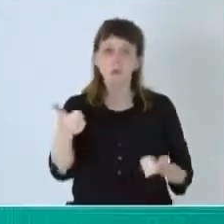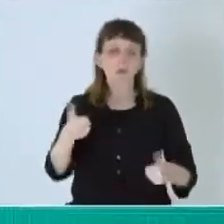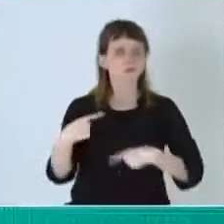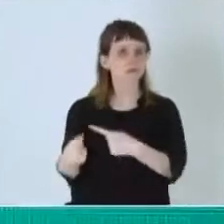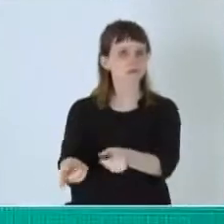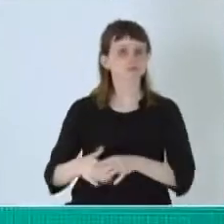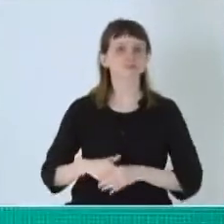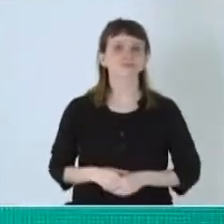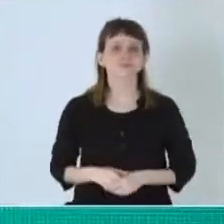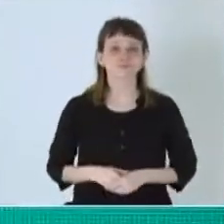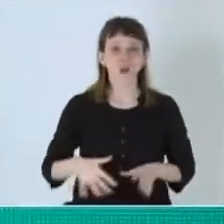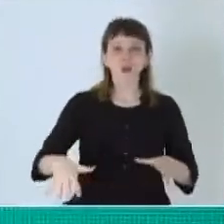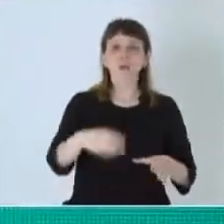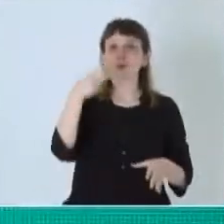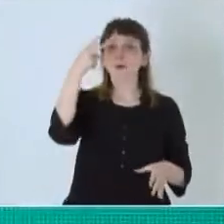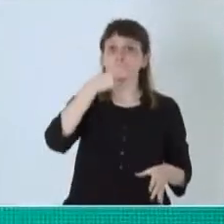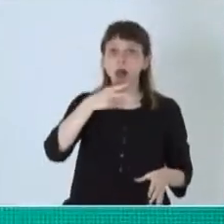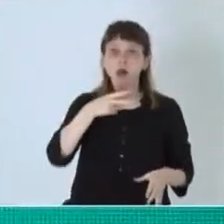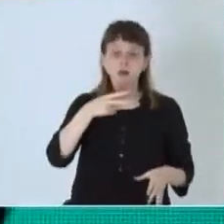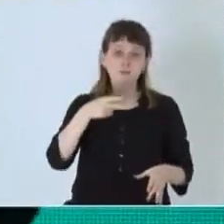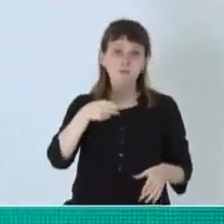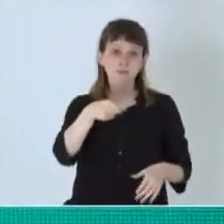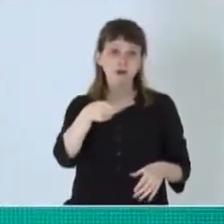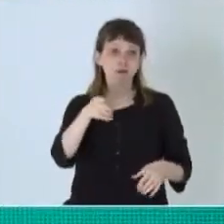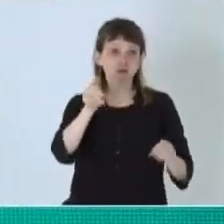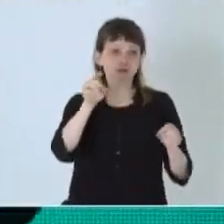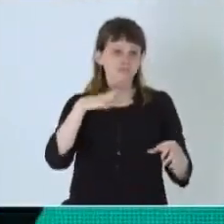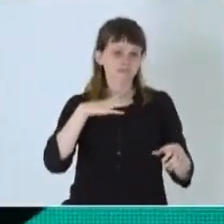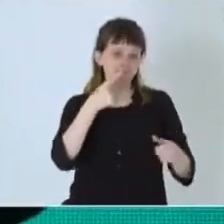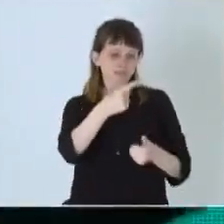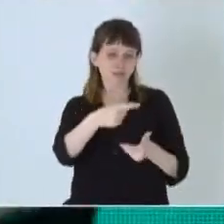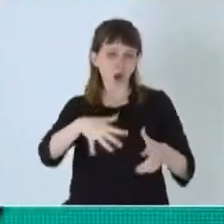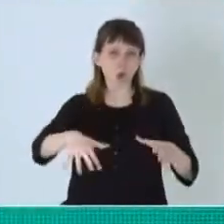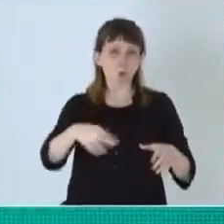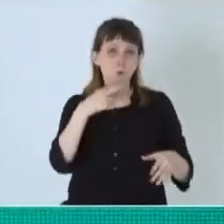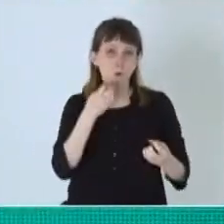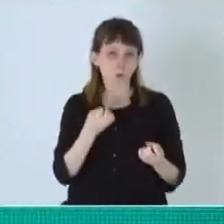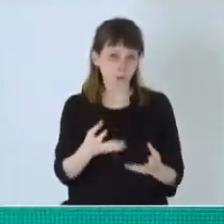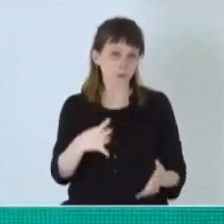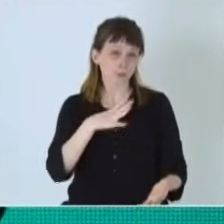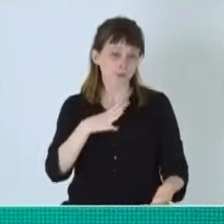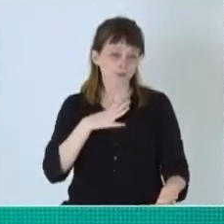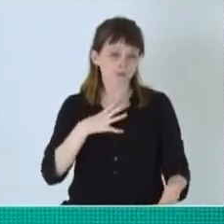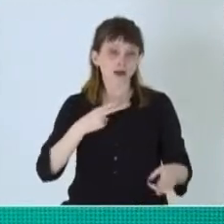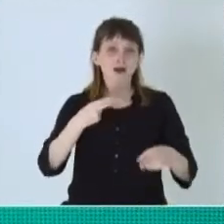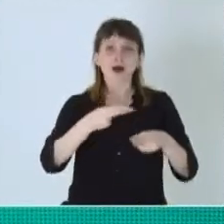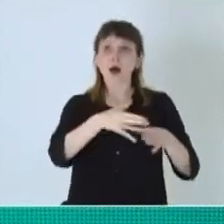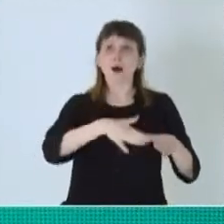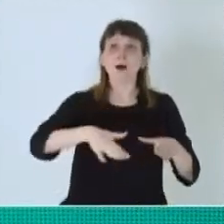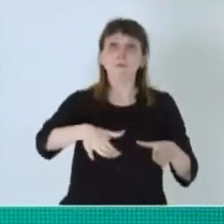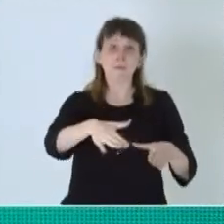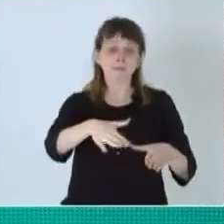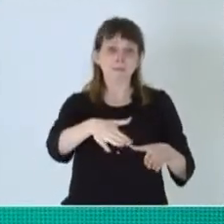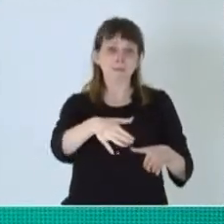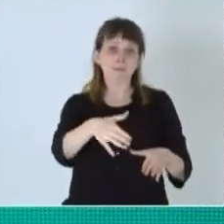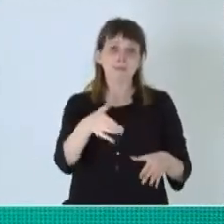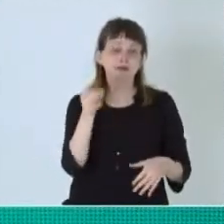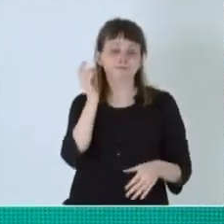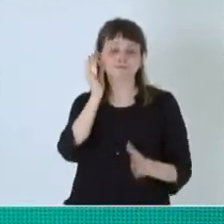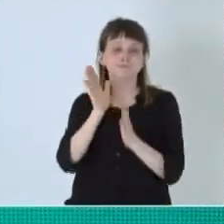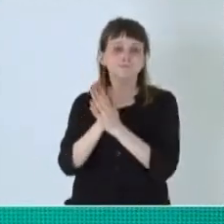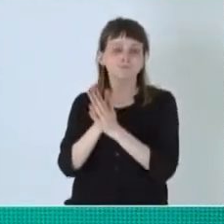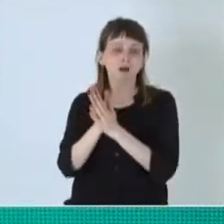almagro faltan solo tenemos la plaza almagro y disculpame Maru por por lo que te pregunté recién no lo